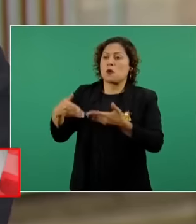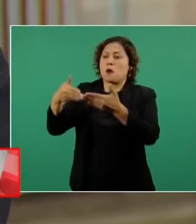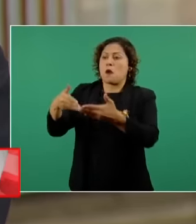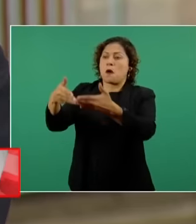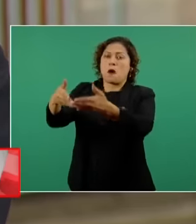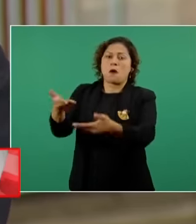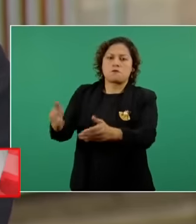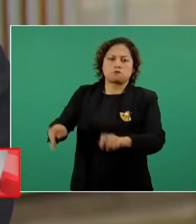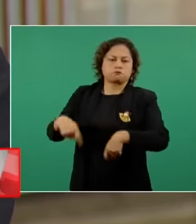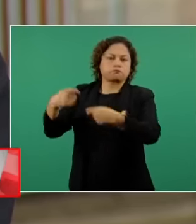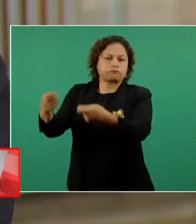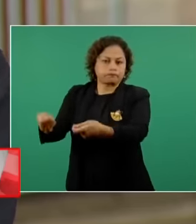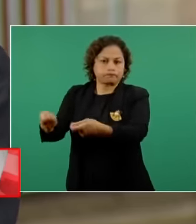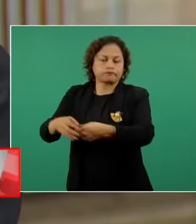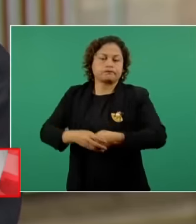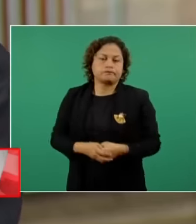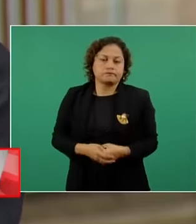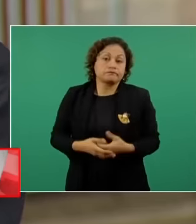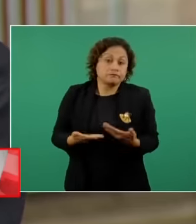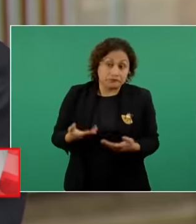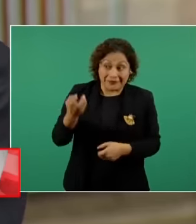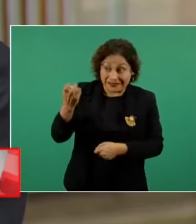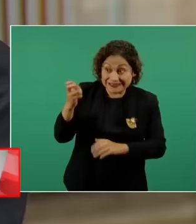Ojalá que el presidente Biden,